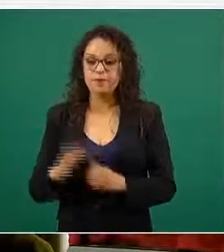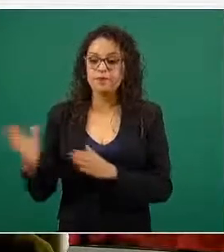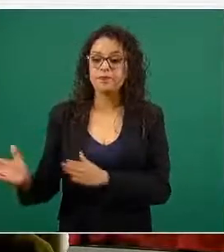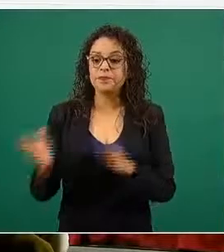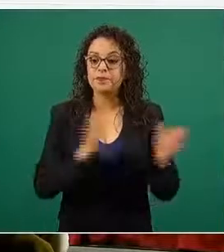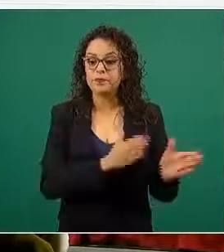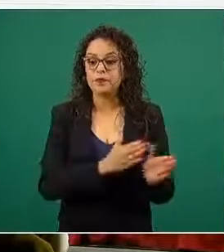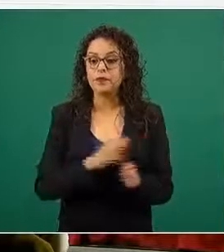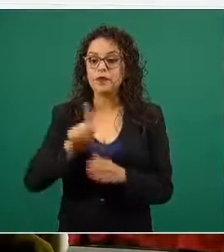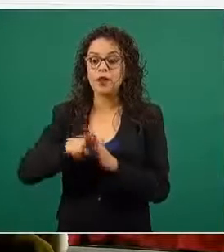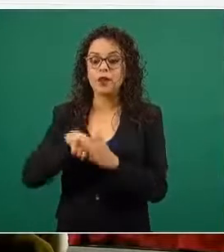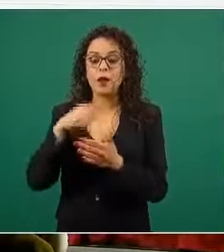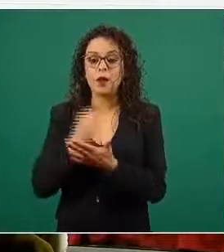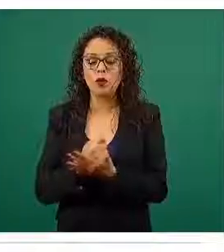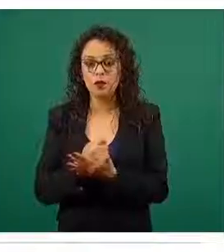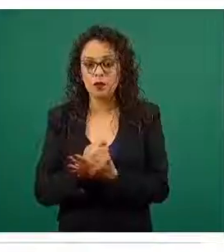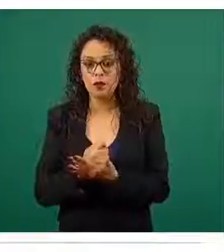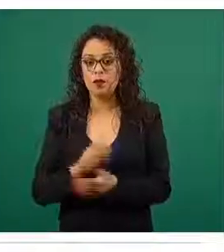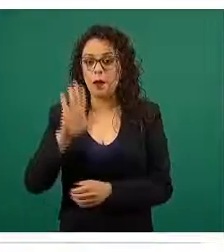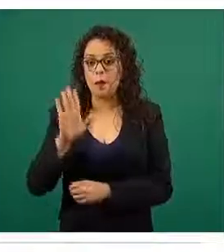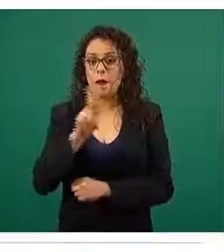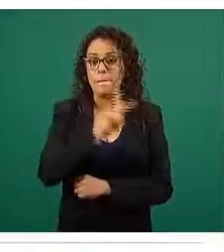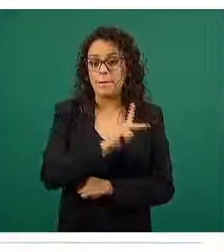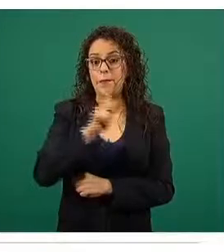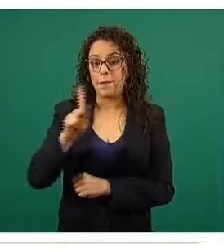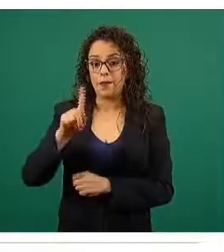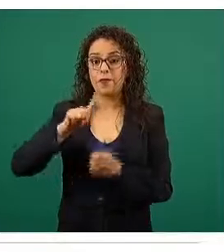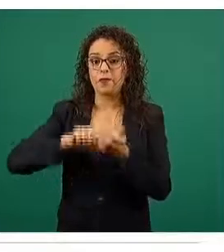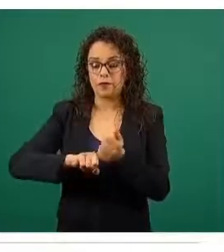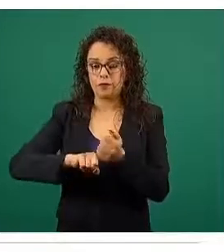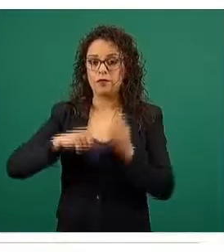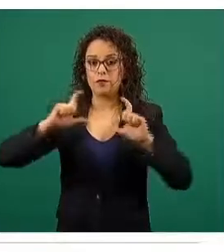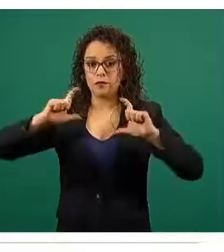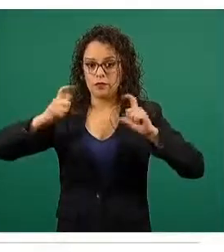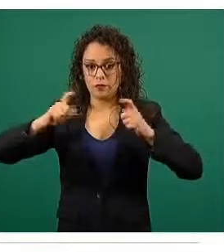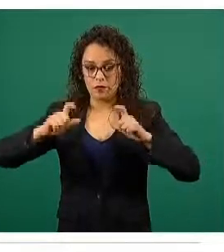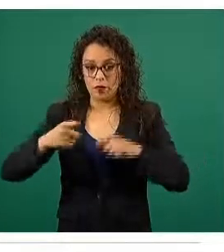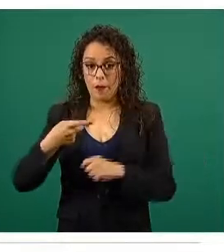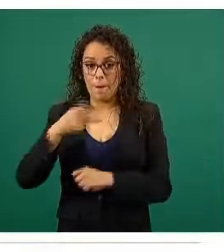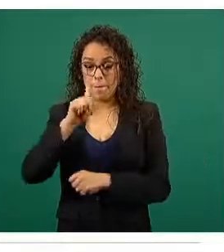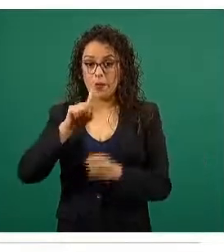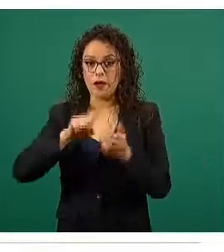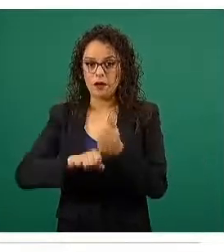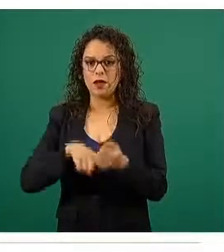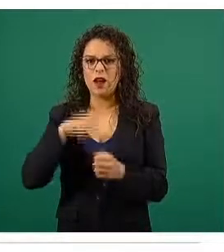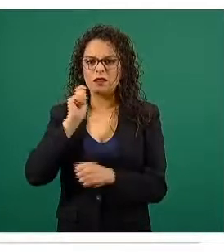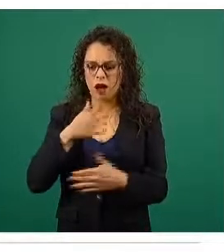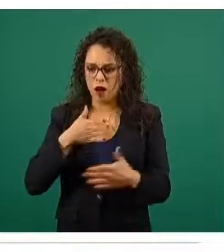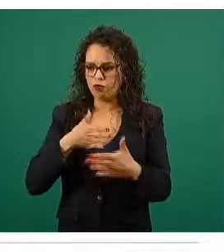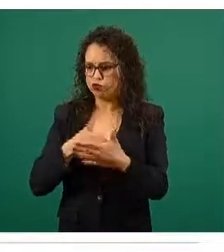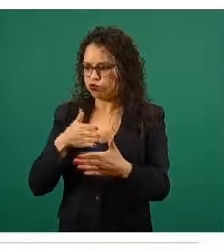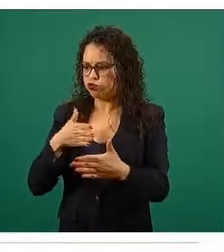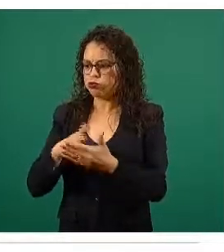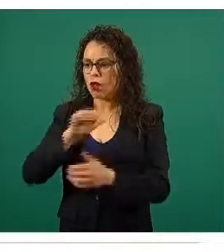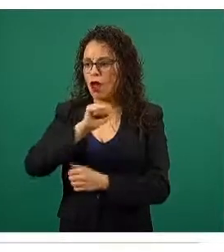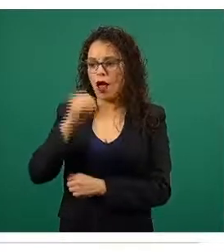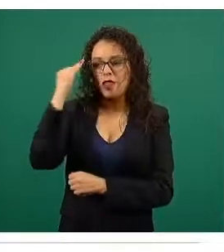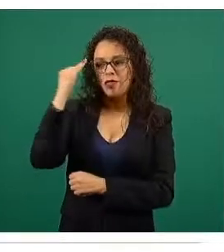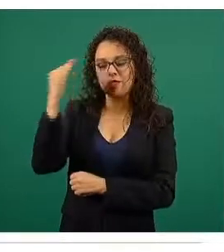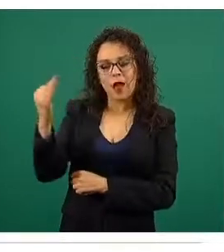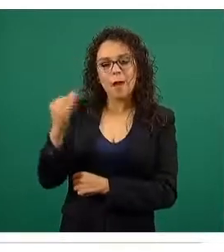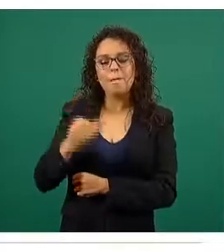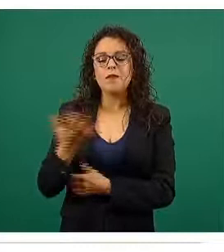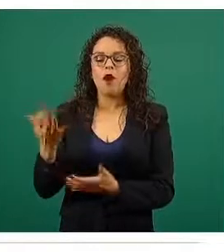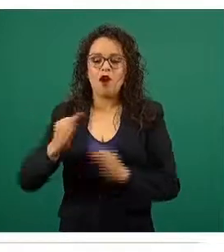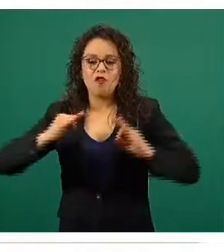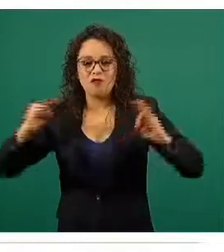Tamaulipas, patrón semejante, reducción y estancamiento durante el otoño y lo que va del invierno,